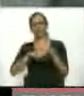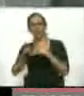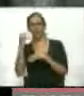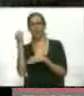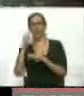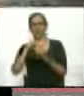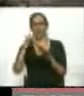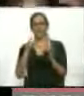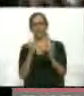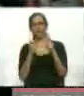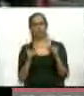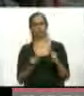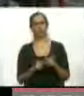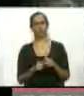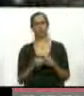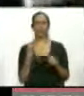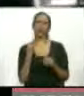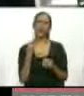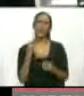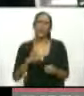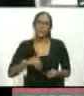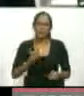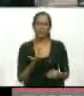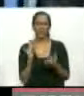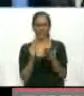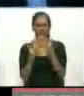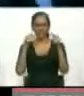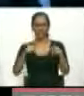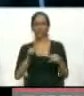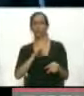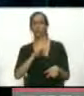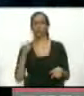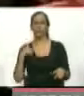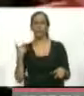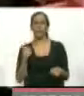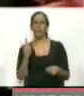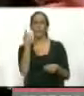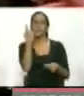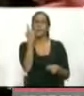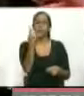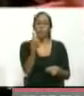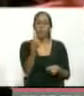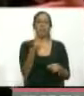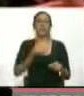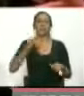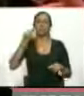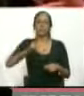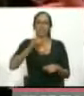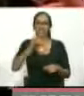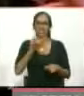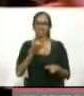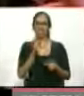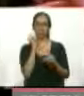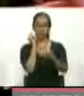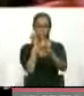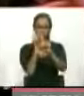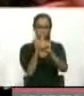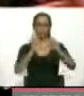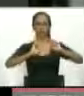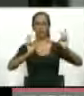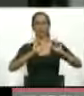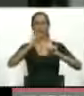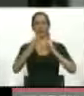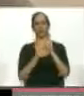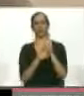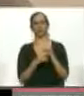entonces que todo es posible que hasta este momento nosotros no tengamos una declaración específica sobre el tema de acuerdo